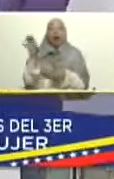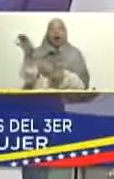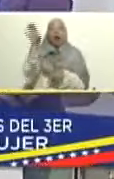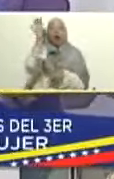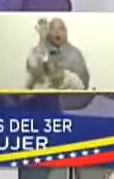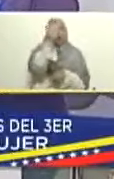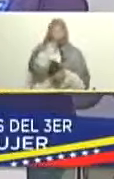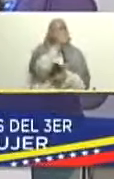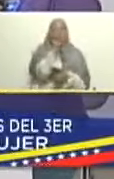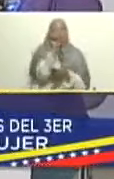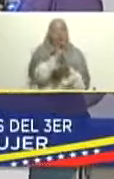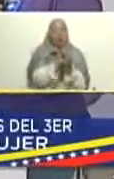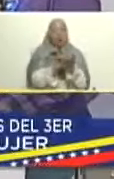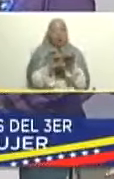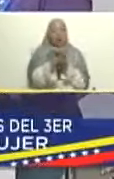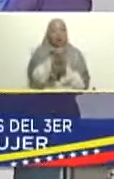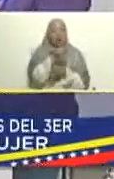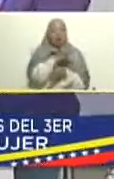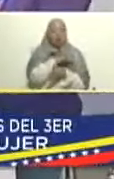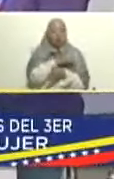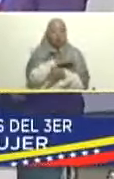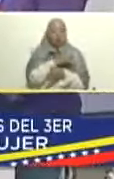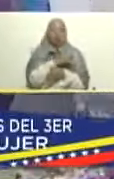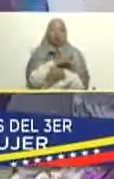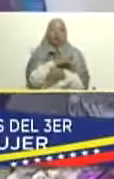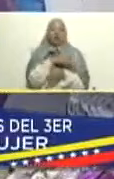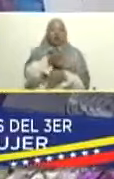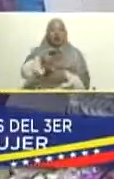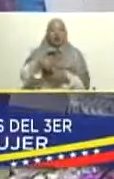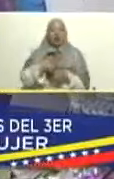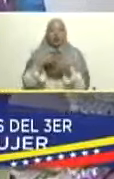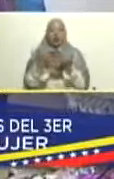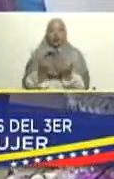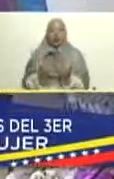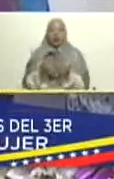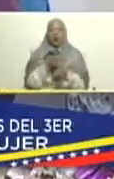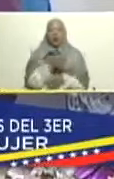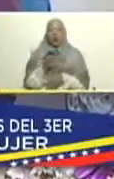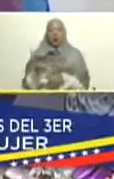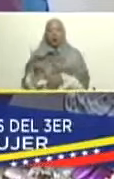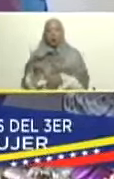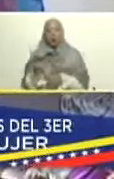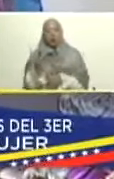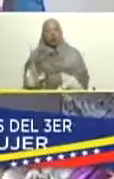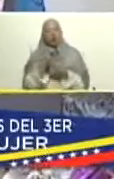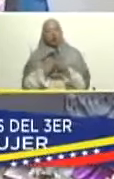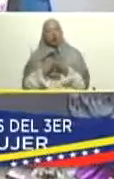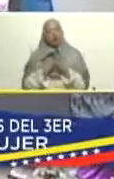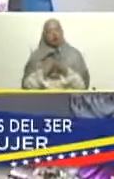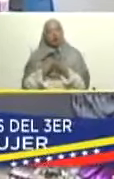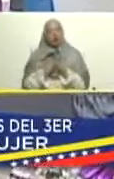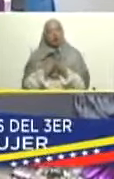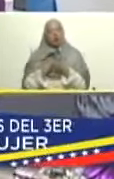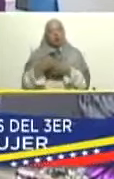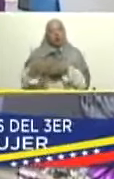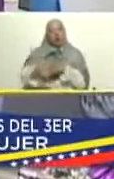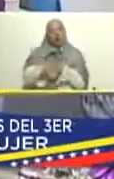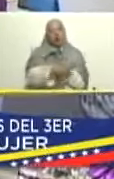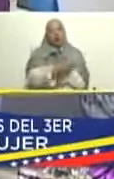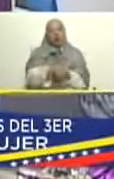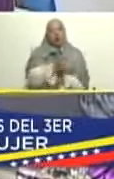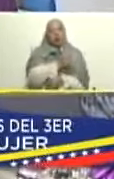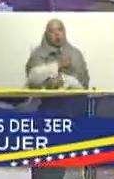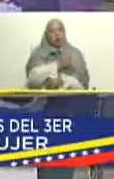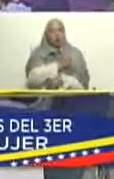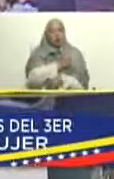diseño Lady Miranda. Made in Miranda. Nacional, exacto. Correcto. ¿Tú vives dónde? En la Avenida Libertadora, en el